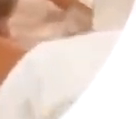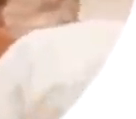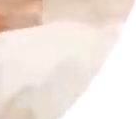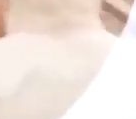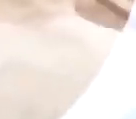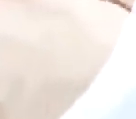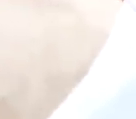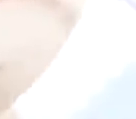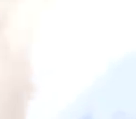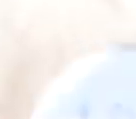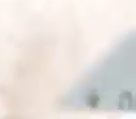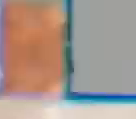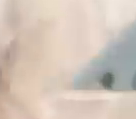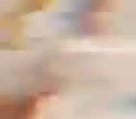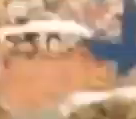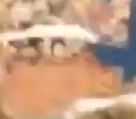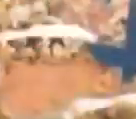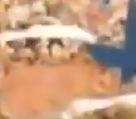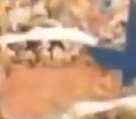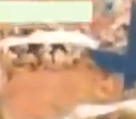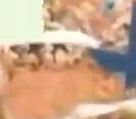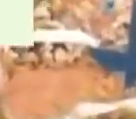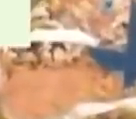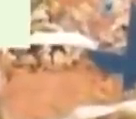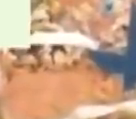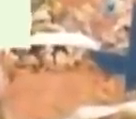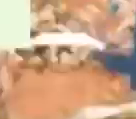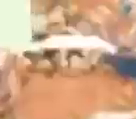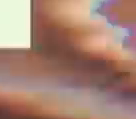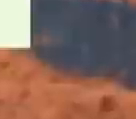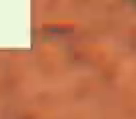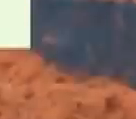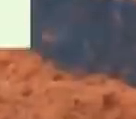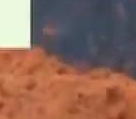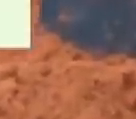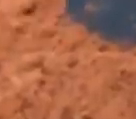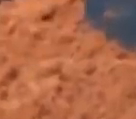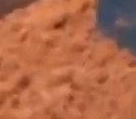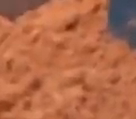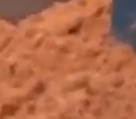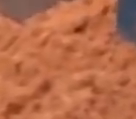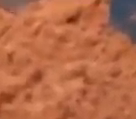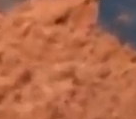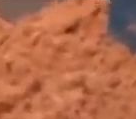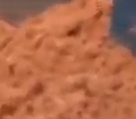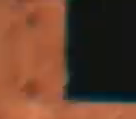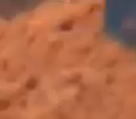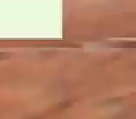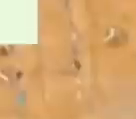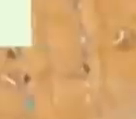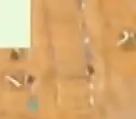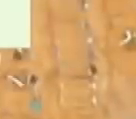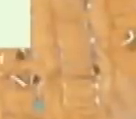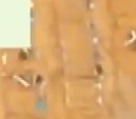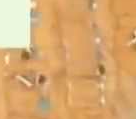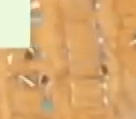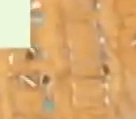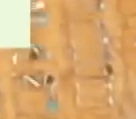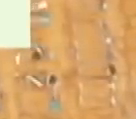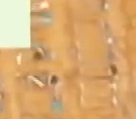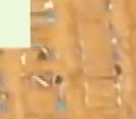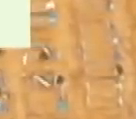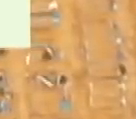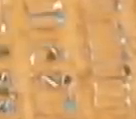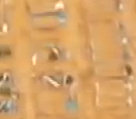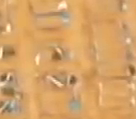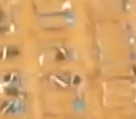días, el promedio ha sido de 1.331 decesos diarios. El promedio en febrero fue de 1.100 y desde enero